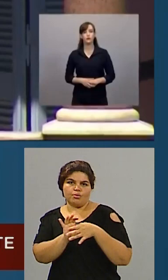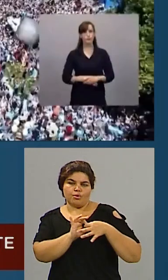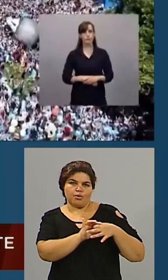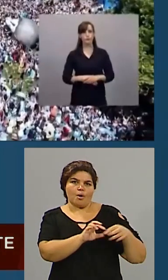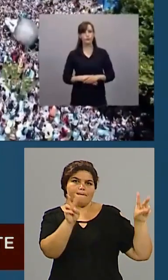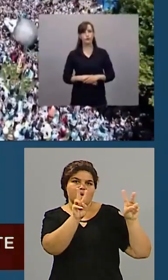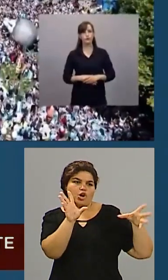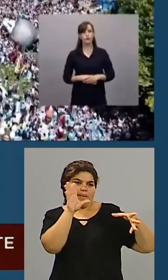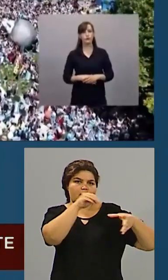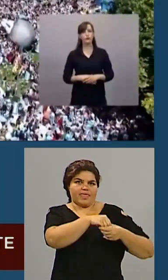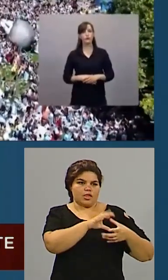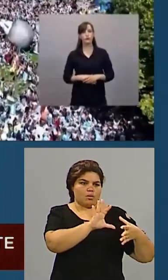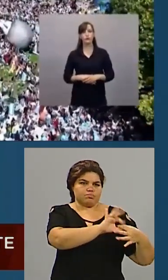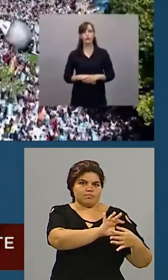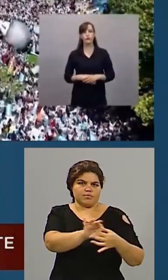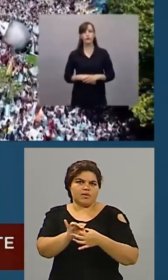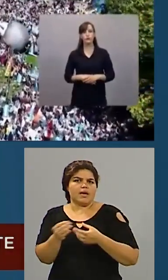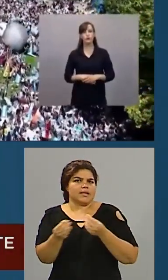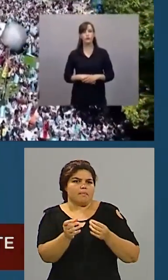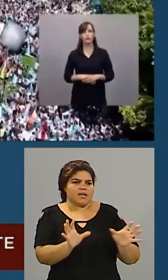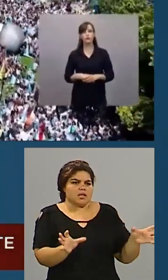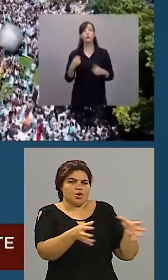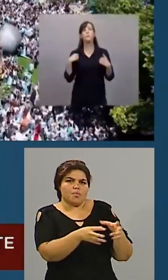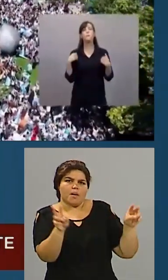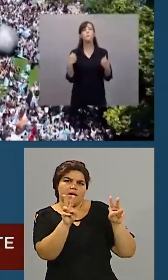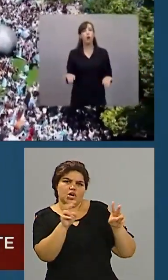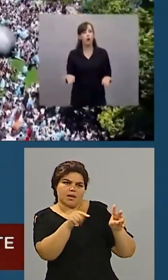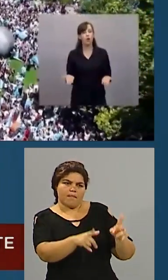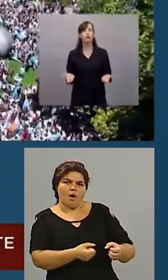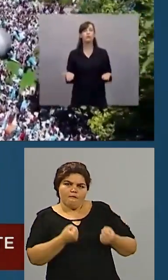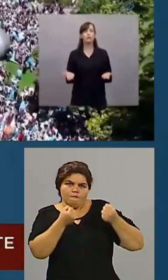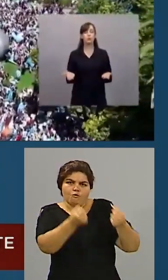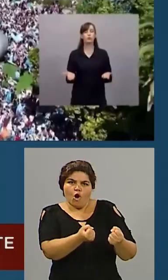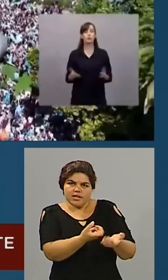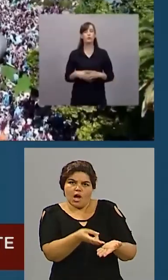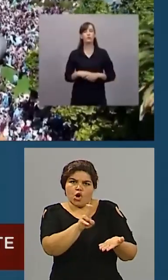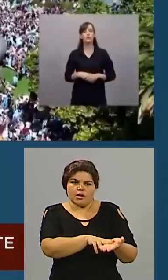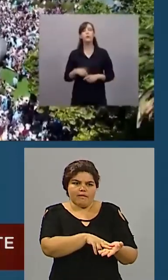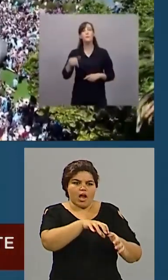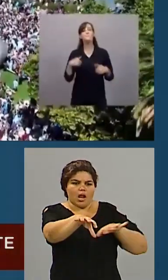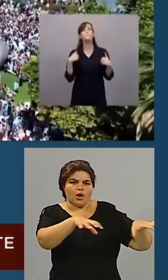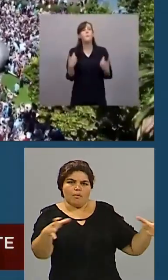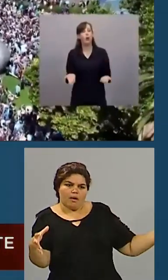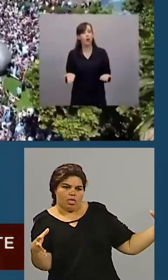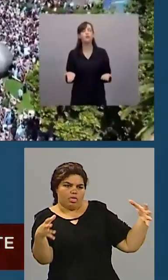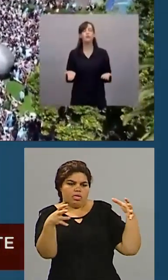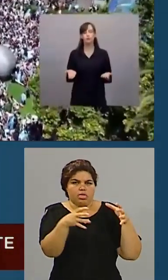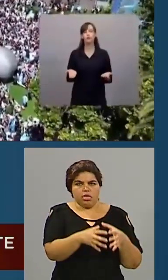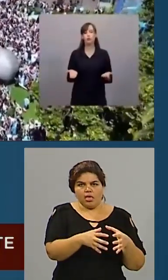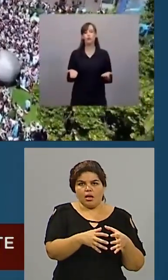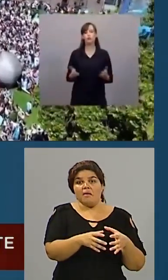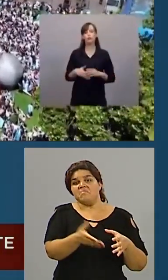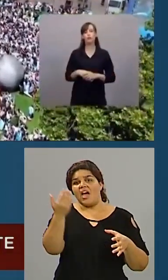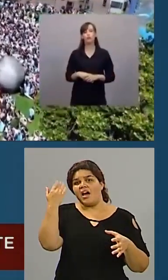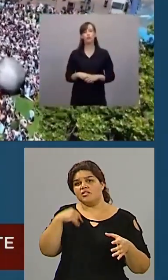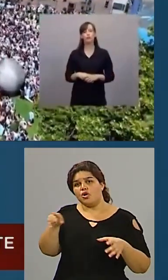pasar con el peronismo? ¿Se rearma, recobra fuerza? En más de una oportunidad, justamente algún colega tuyo dice que no hay que darlo